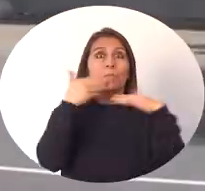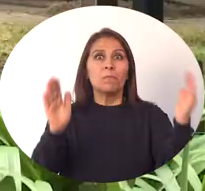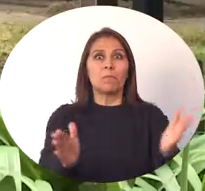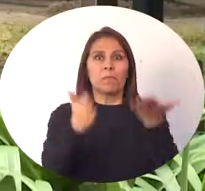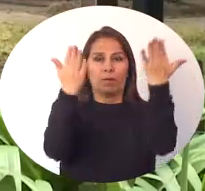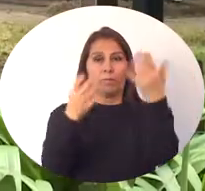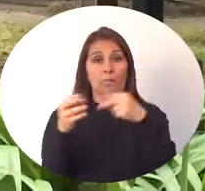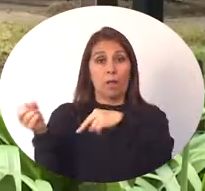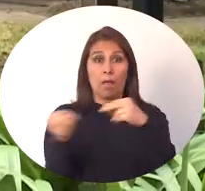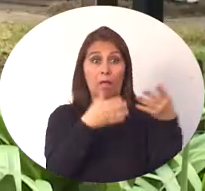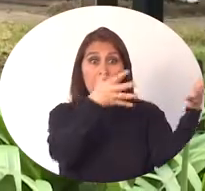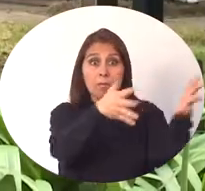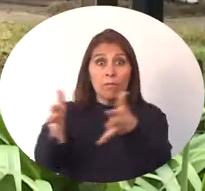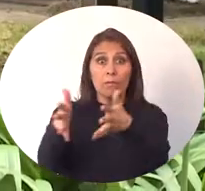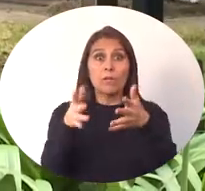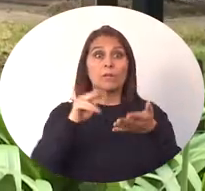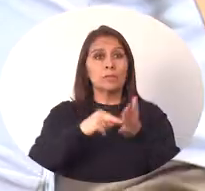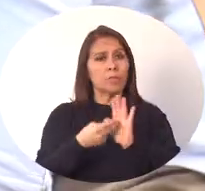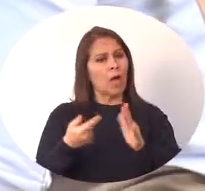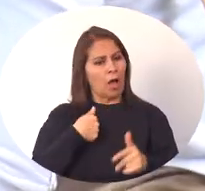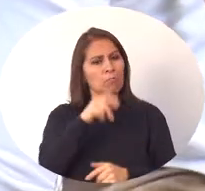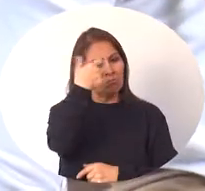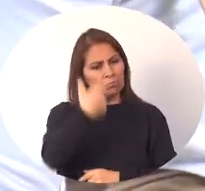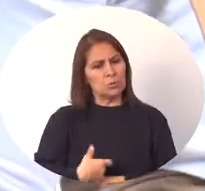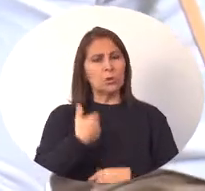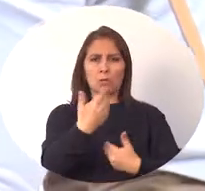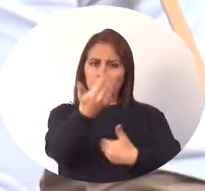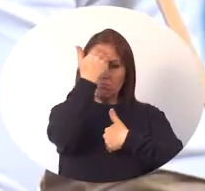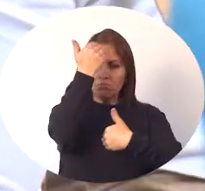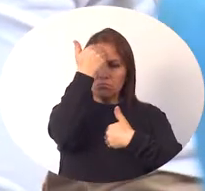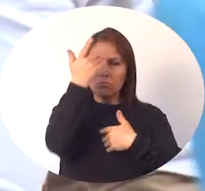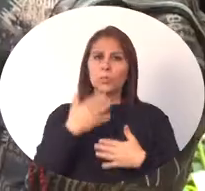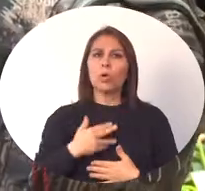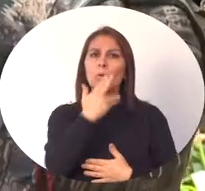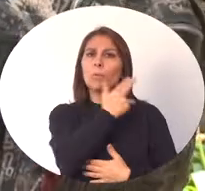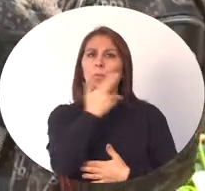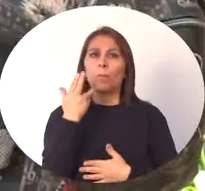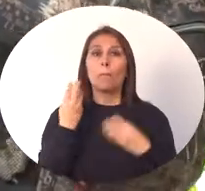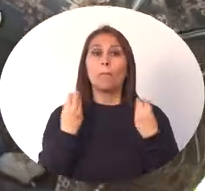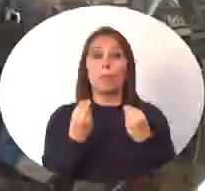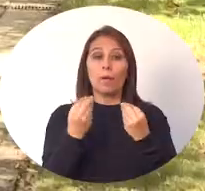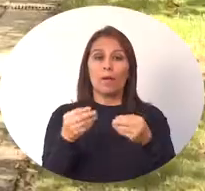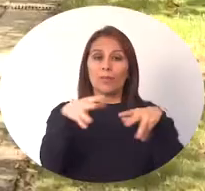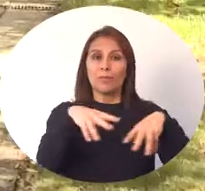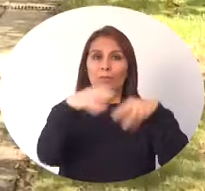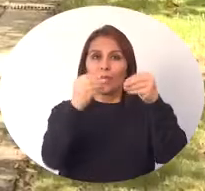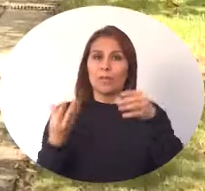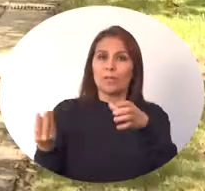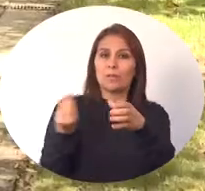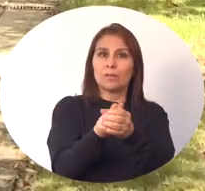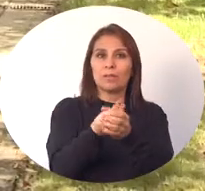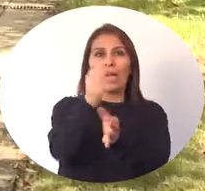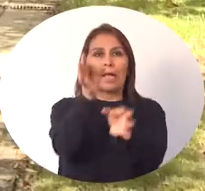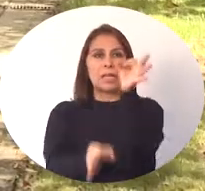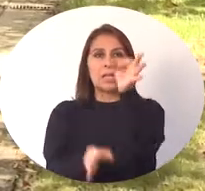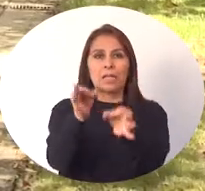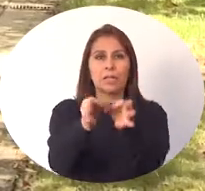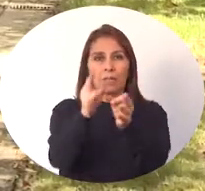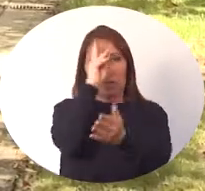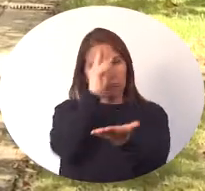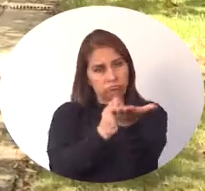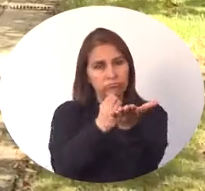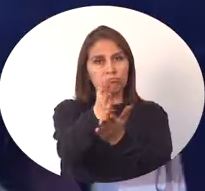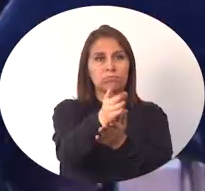futuro, porque educar significa formar personas conscientes de su compromiso con la configuración de una sociedad inclusiva, justa y digna